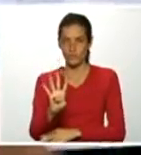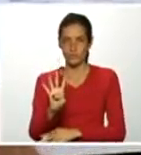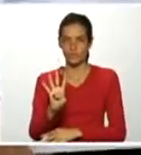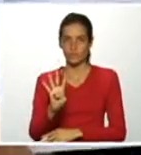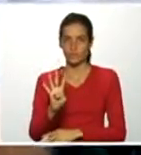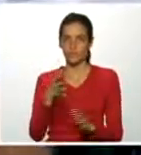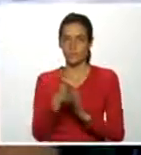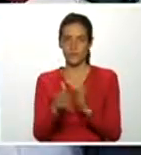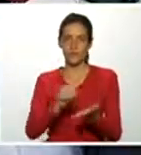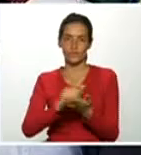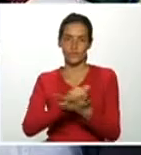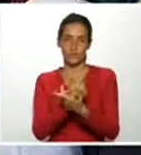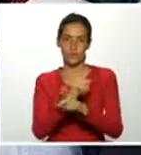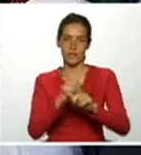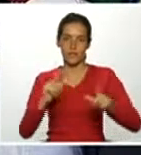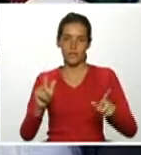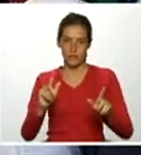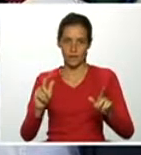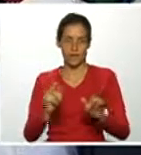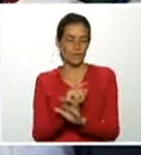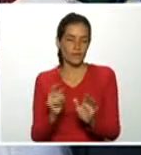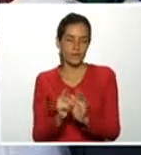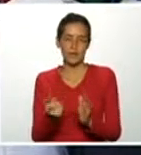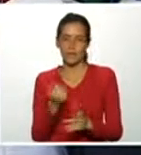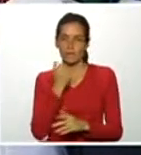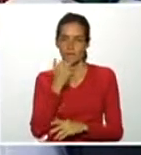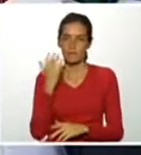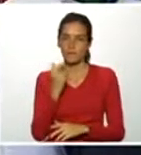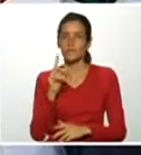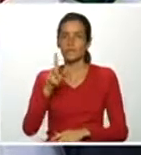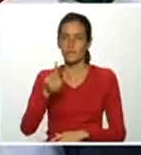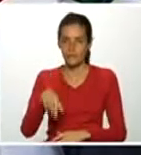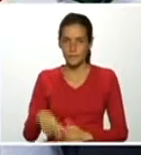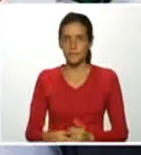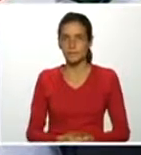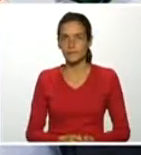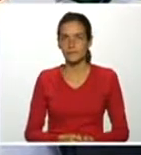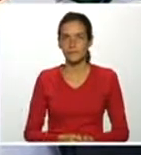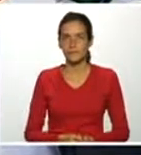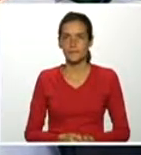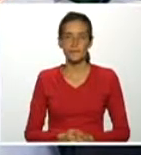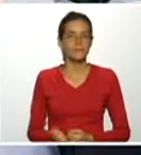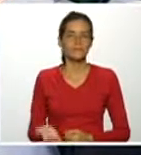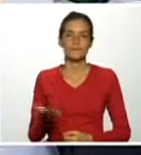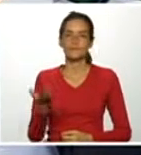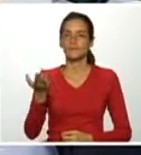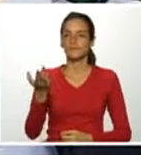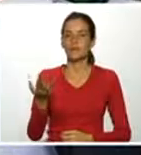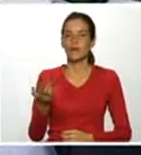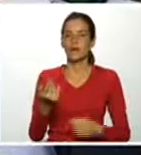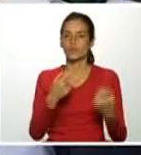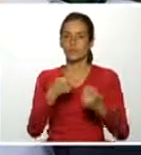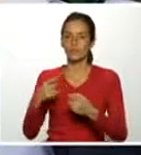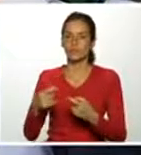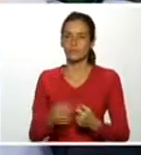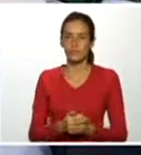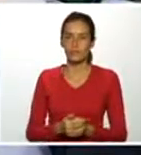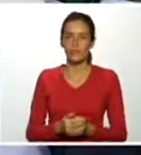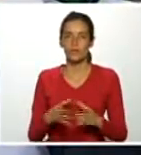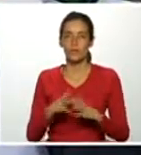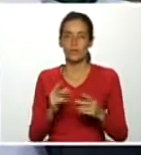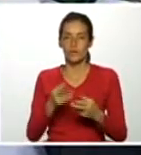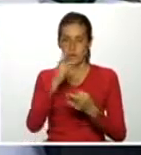en materia de software libre y tecnologías libres concretamente nos refiere, tal vez es el icono, el punto de partida para muchos dentro de todo lo que ha sido el